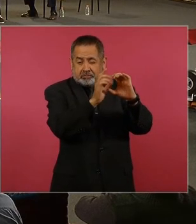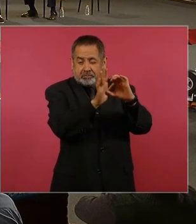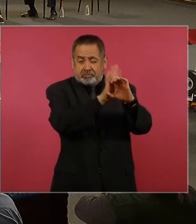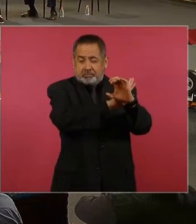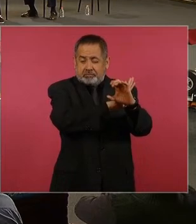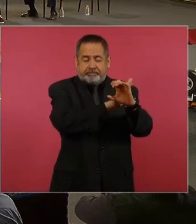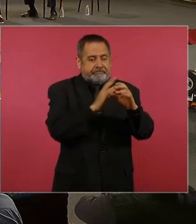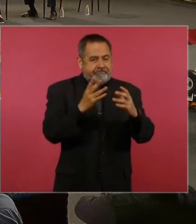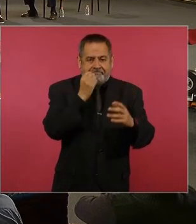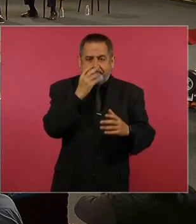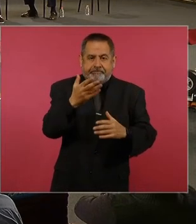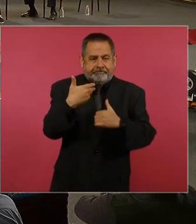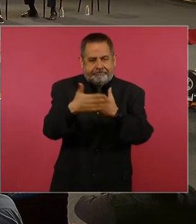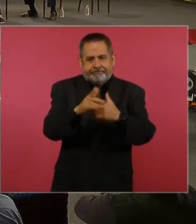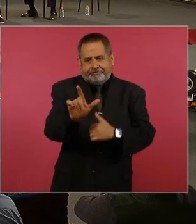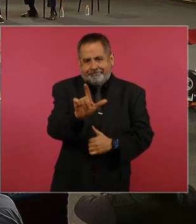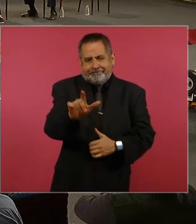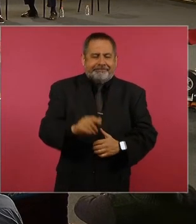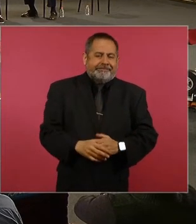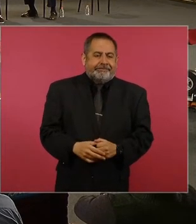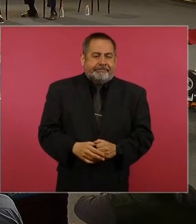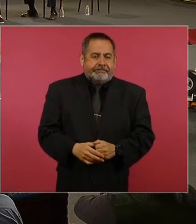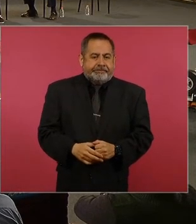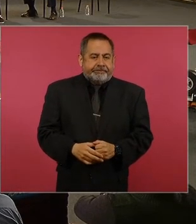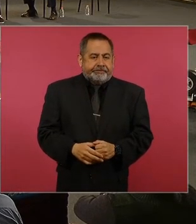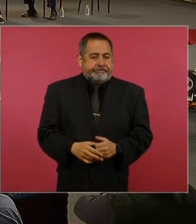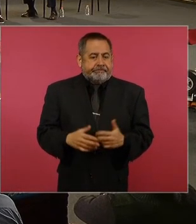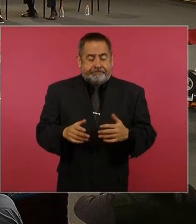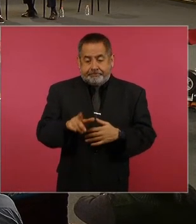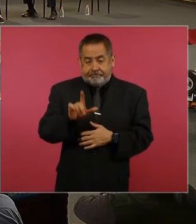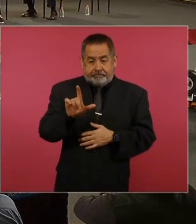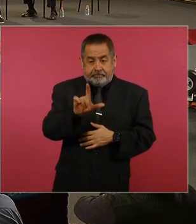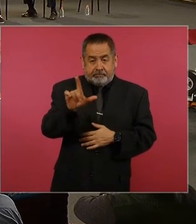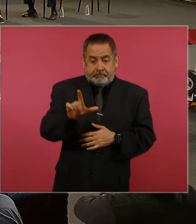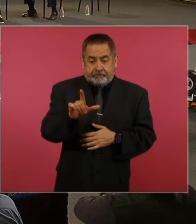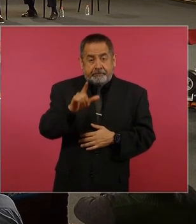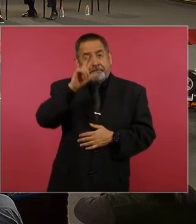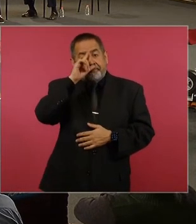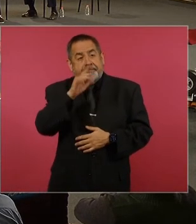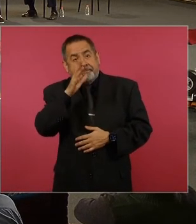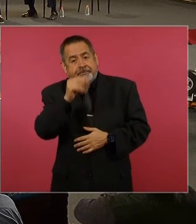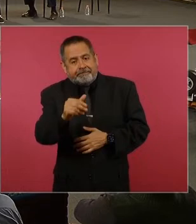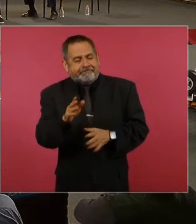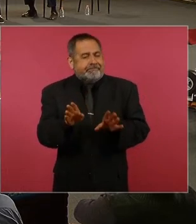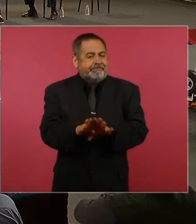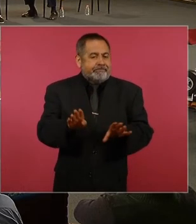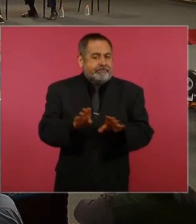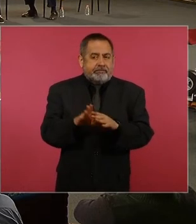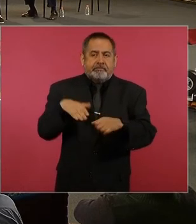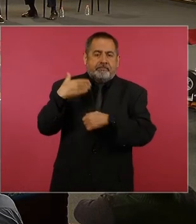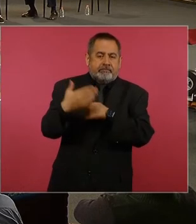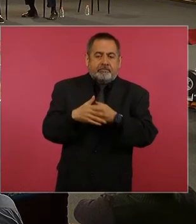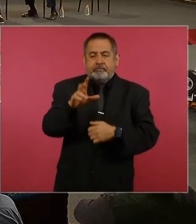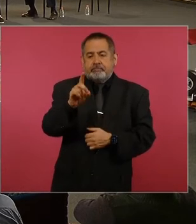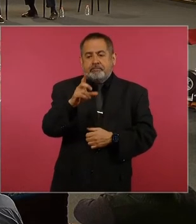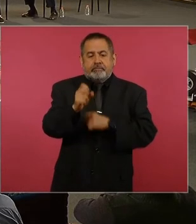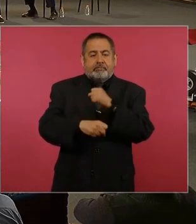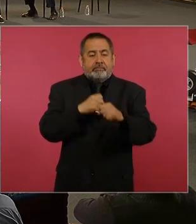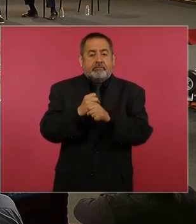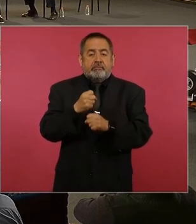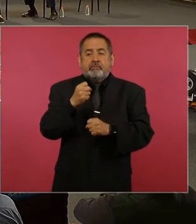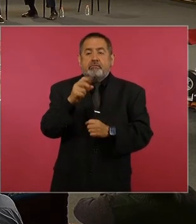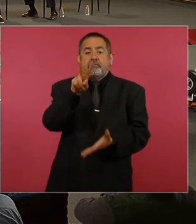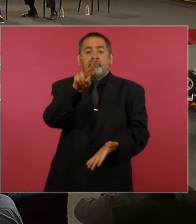sigue? Bueno, si no podemos el próximo lunes, pues nuestra próxima oportunidad va a ser el 30 de marzo del